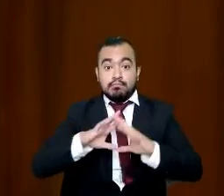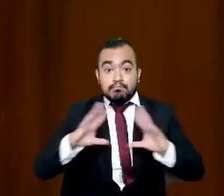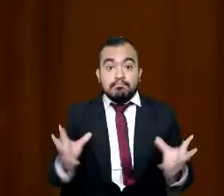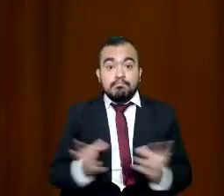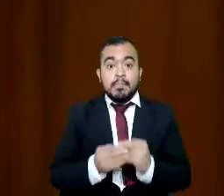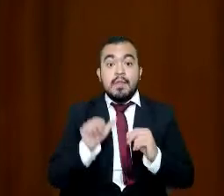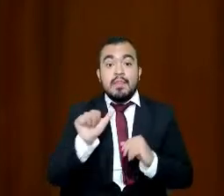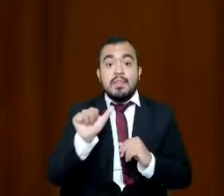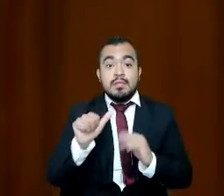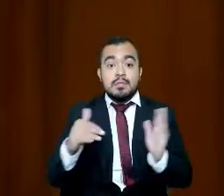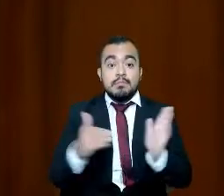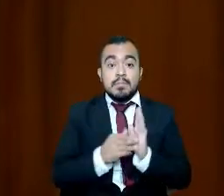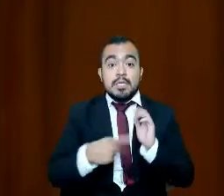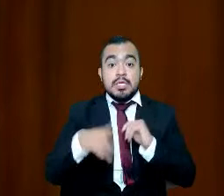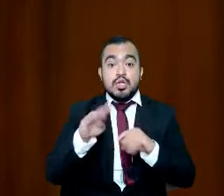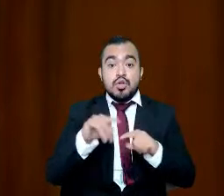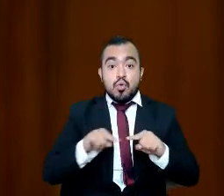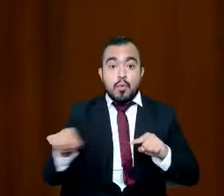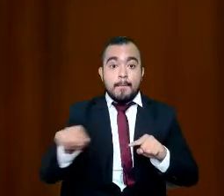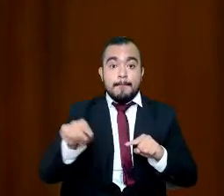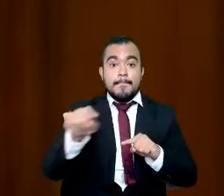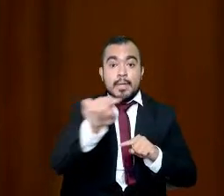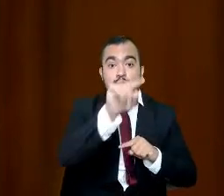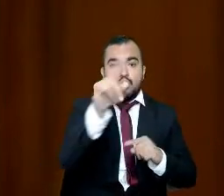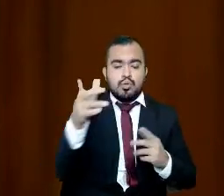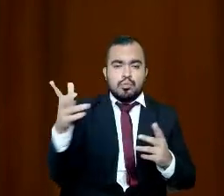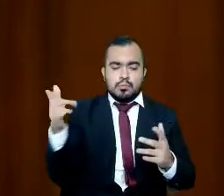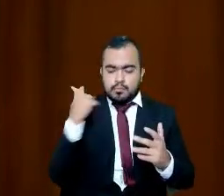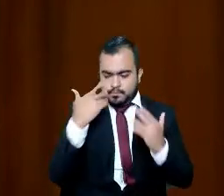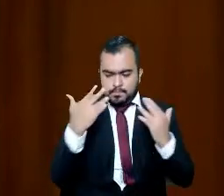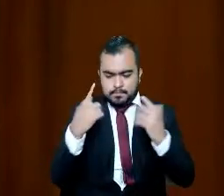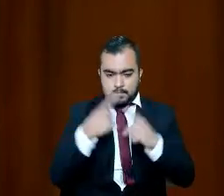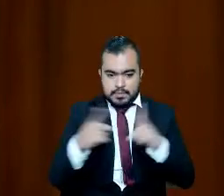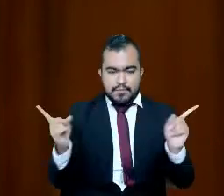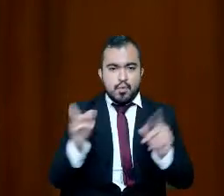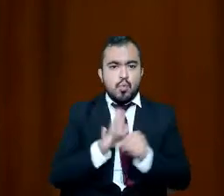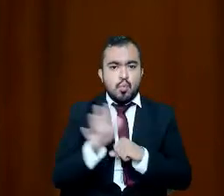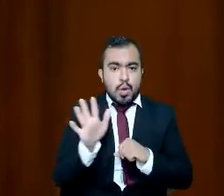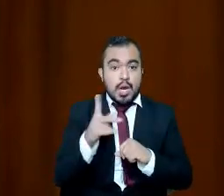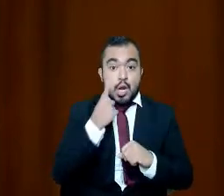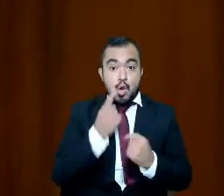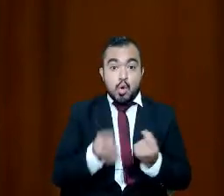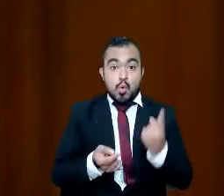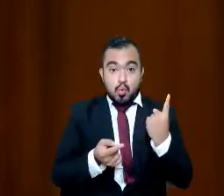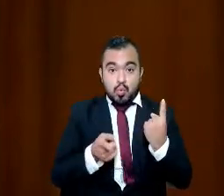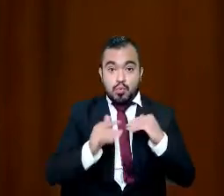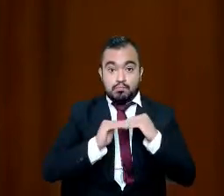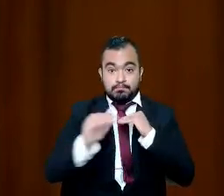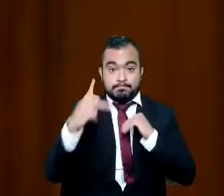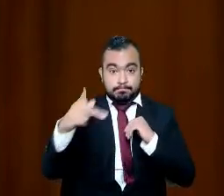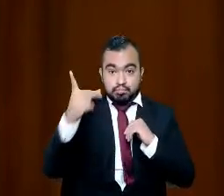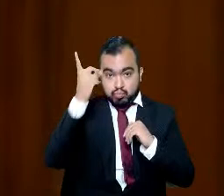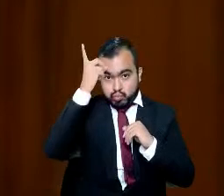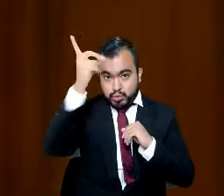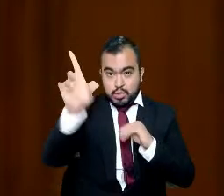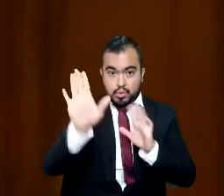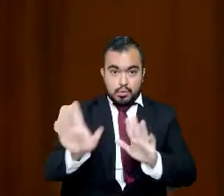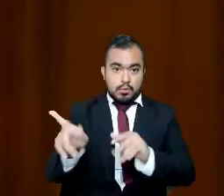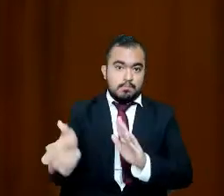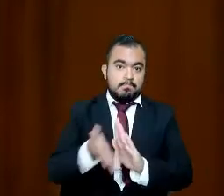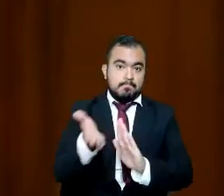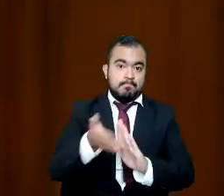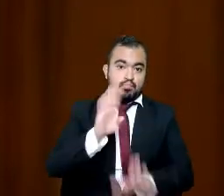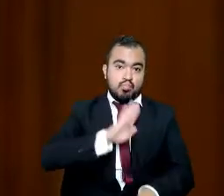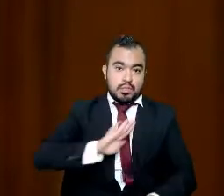kilómetros. ¿Dónde está la diferencia? Uno, que mucho es infraestructura municipal y otras son